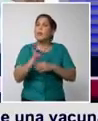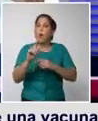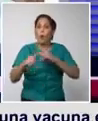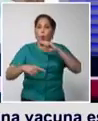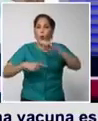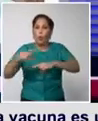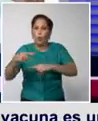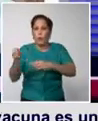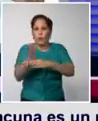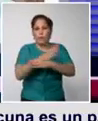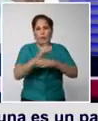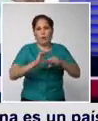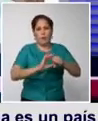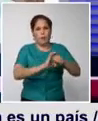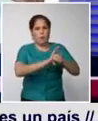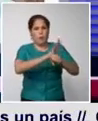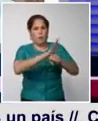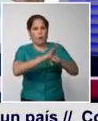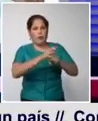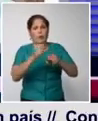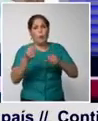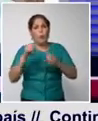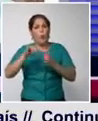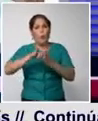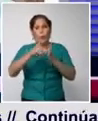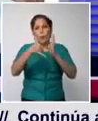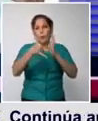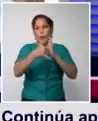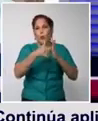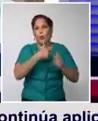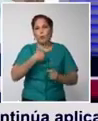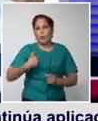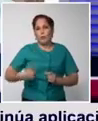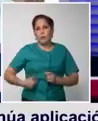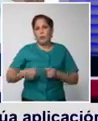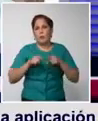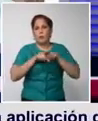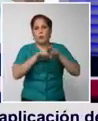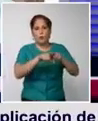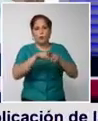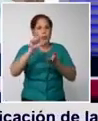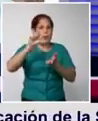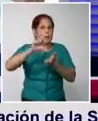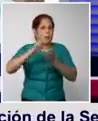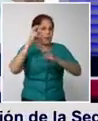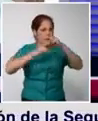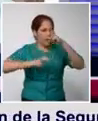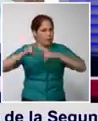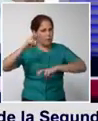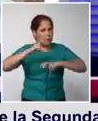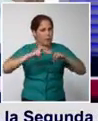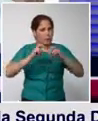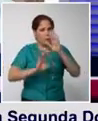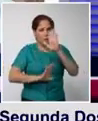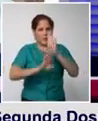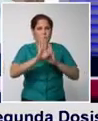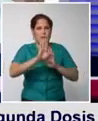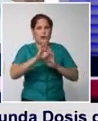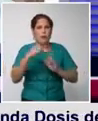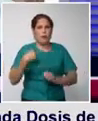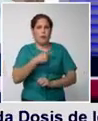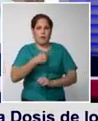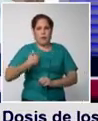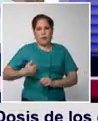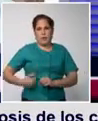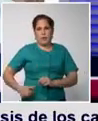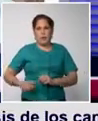diferentes coronavirus, que es un proyecto conjunto que tenemos con el Centro de Investigación y Desarrollo que coordina